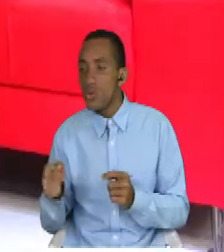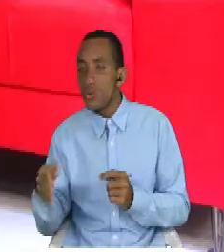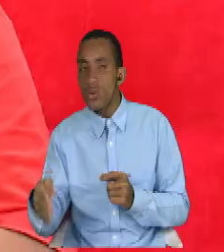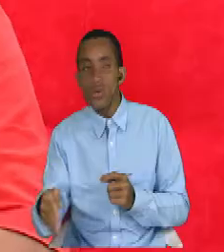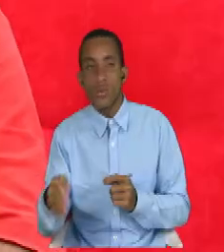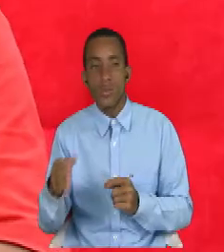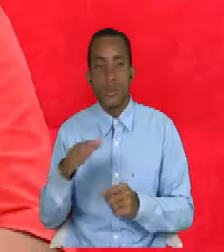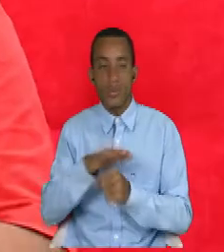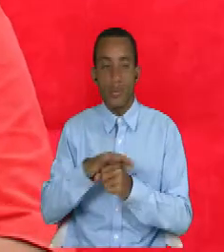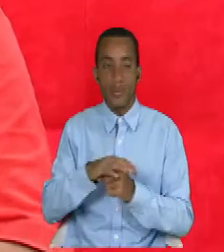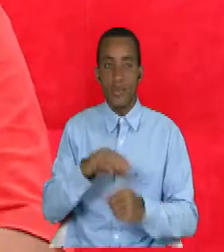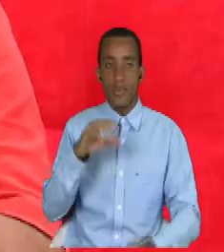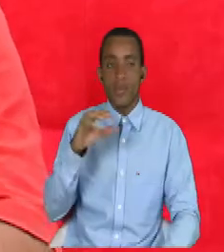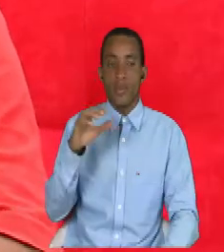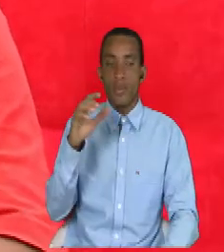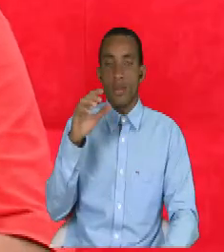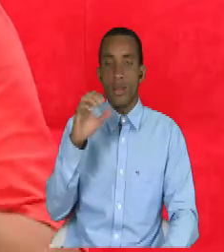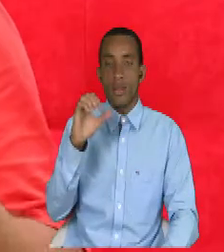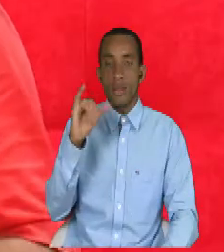en